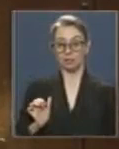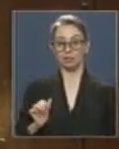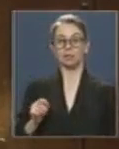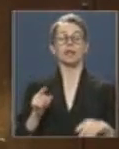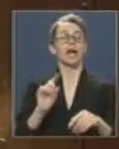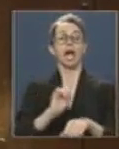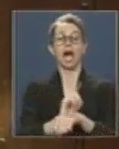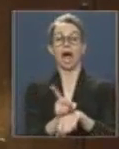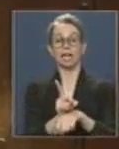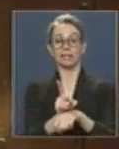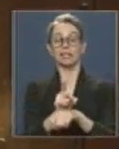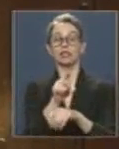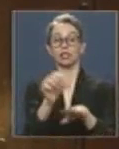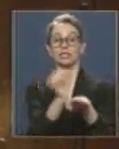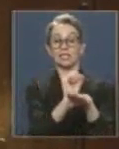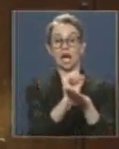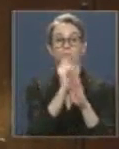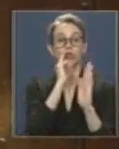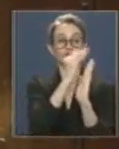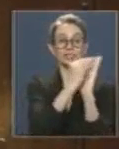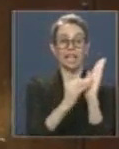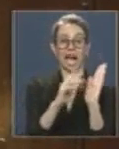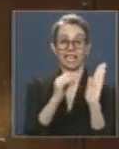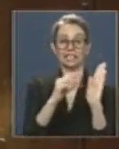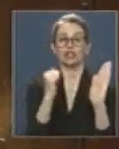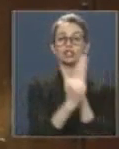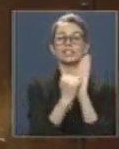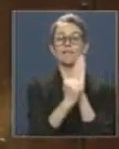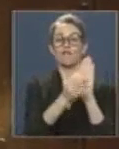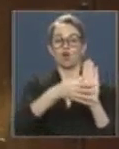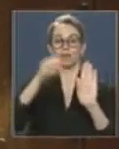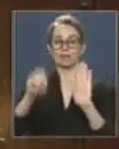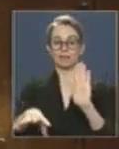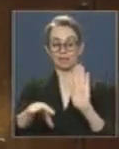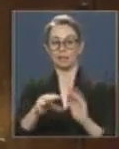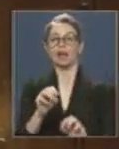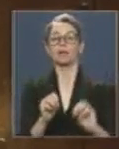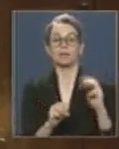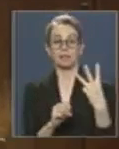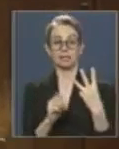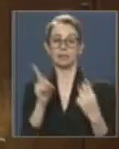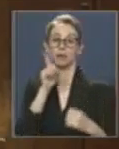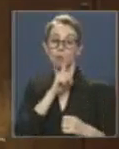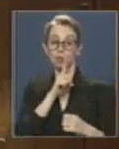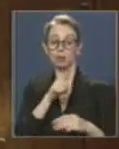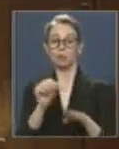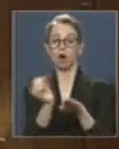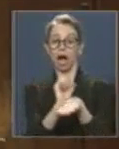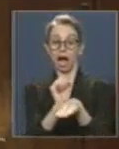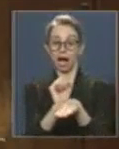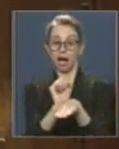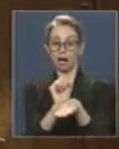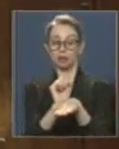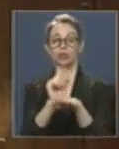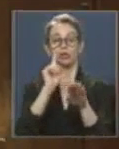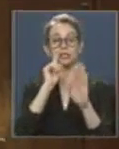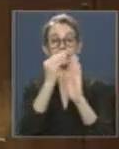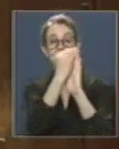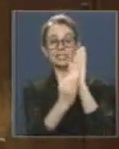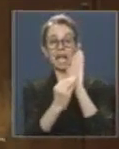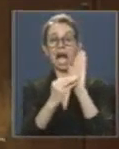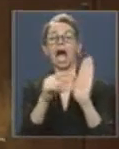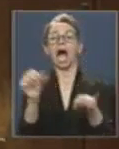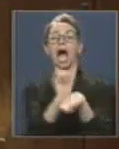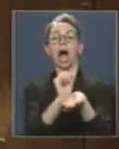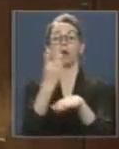retire inmediatamente dicho vehículo de los respectivos registros. 3, y último, que la permanencia del vehículo motorizado en el registro